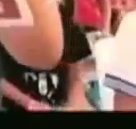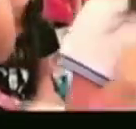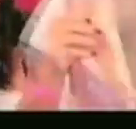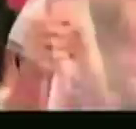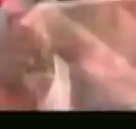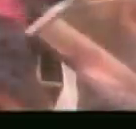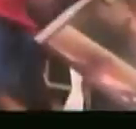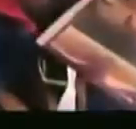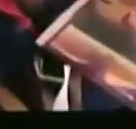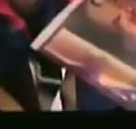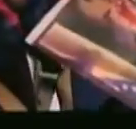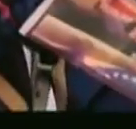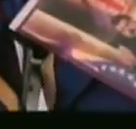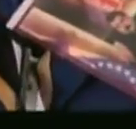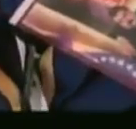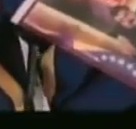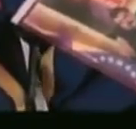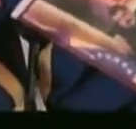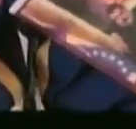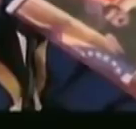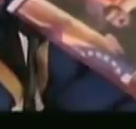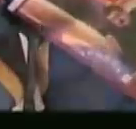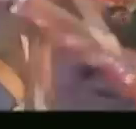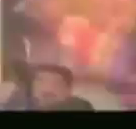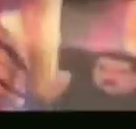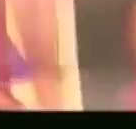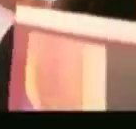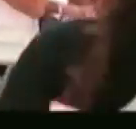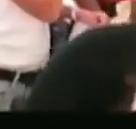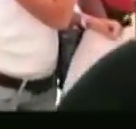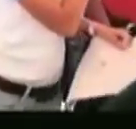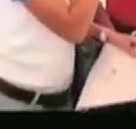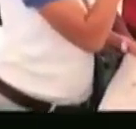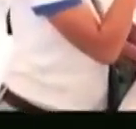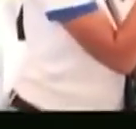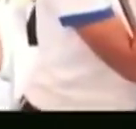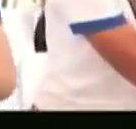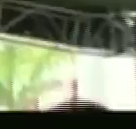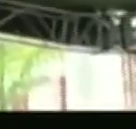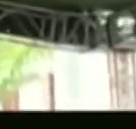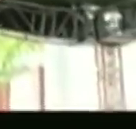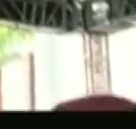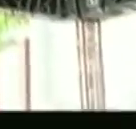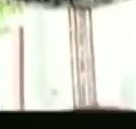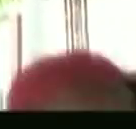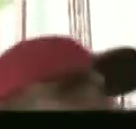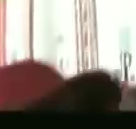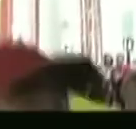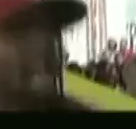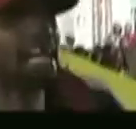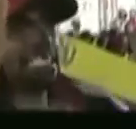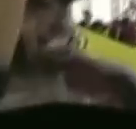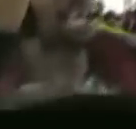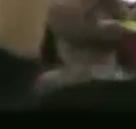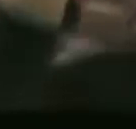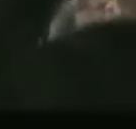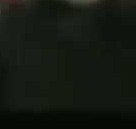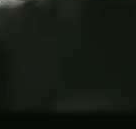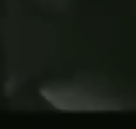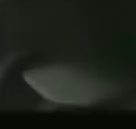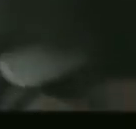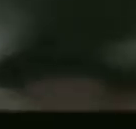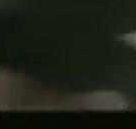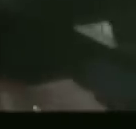al poder constituyente originario para que la clase obrera y el pueblo en un proceso popular